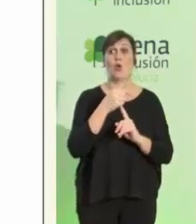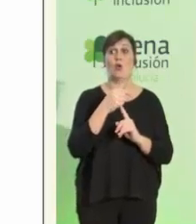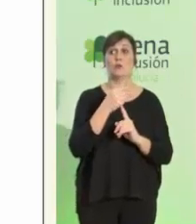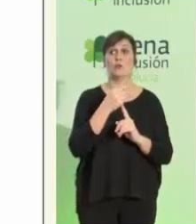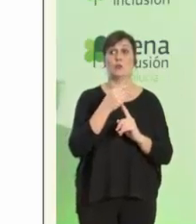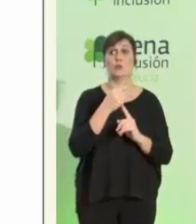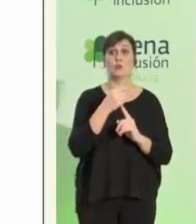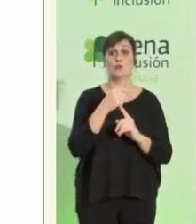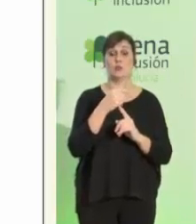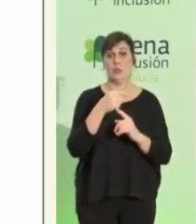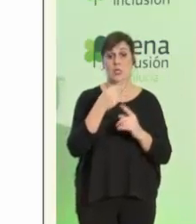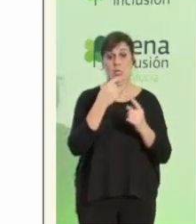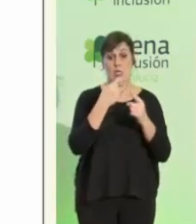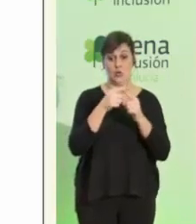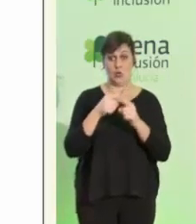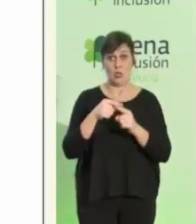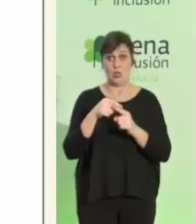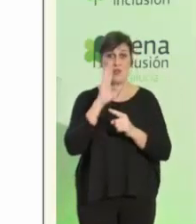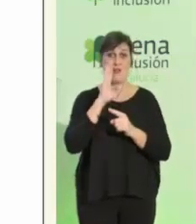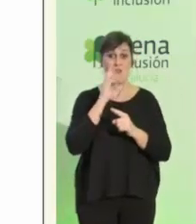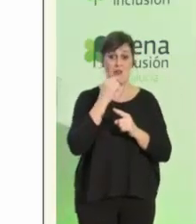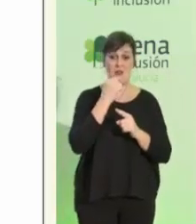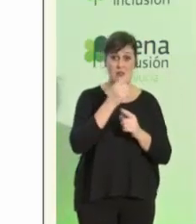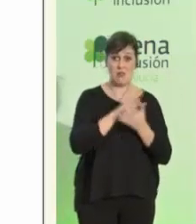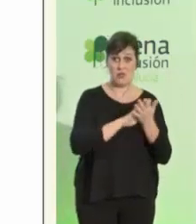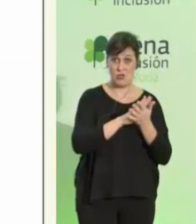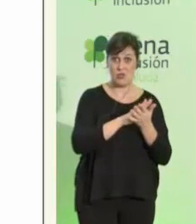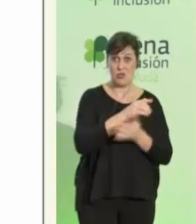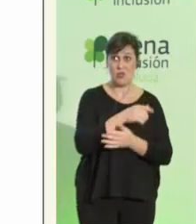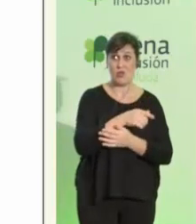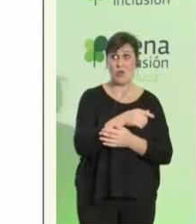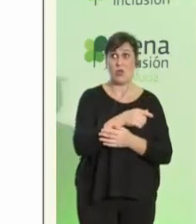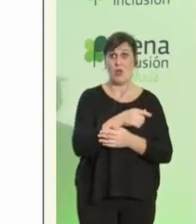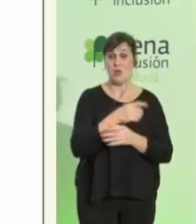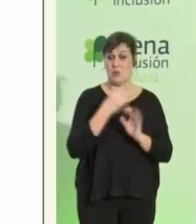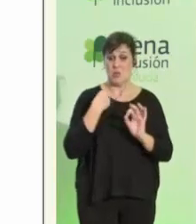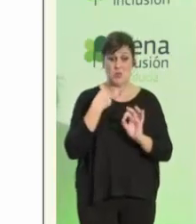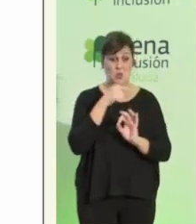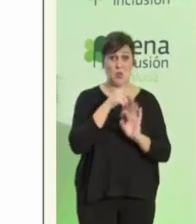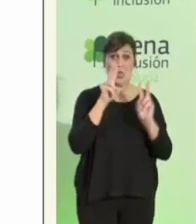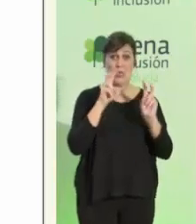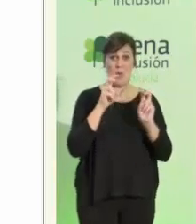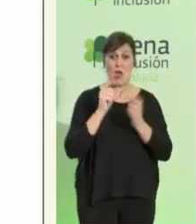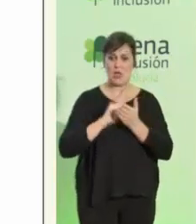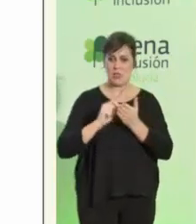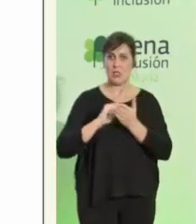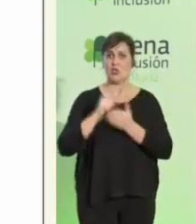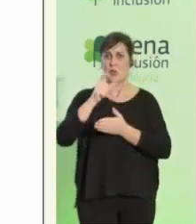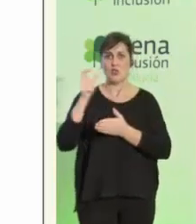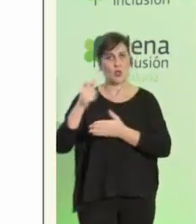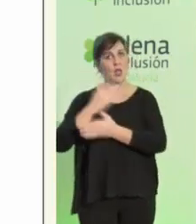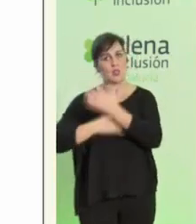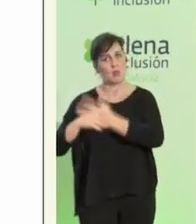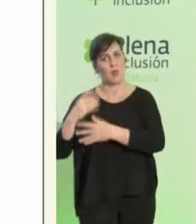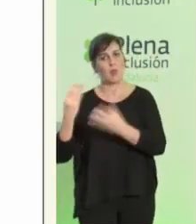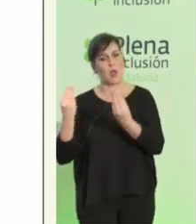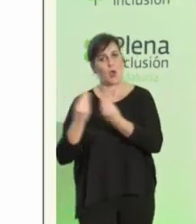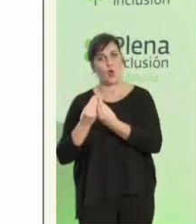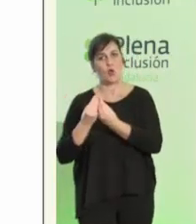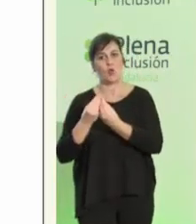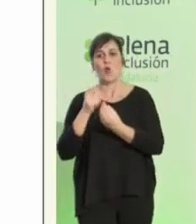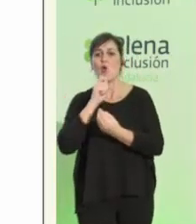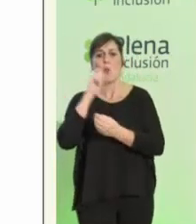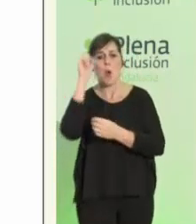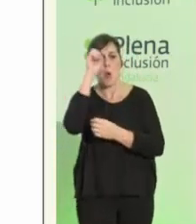que he mencionado, sobre cada uno de esos temas han escrito personas con discapacidad, de qué es lo que pensaban sobre cada uno de